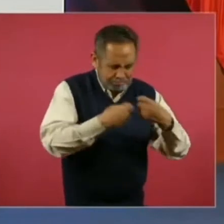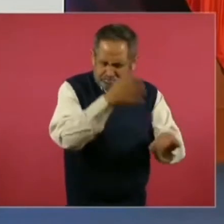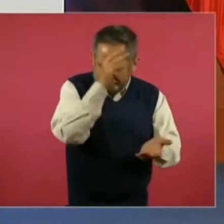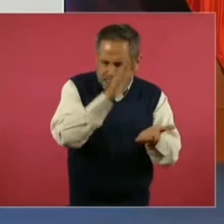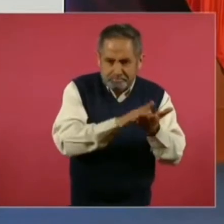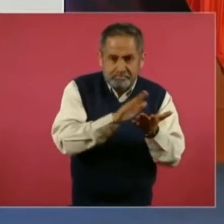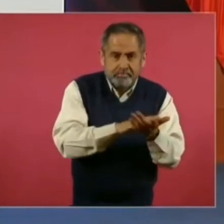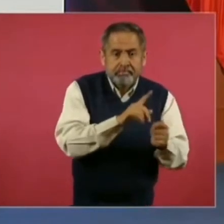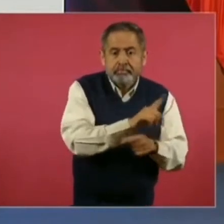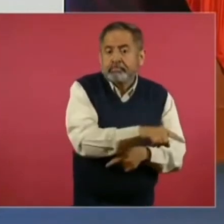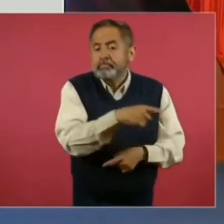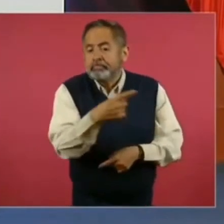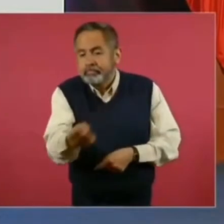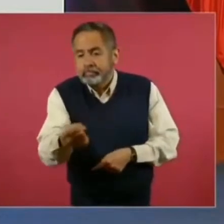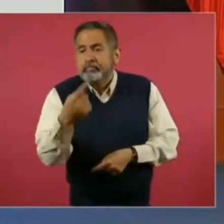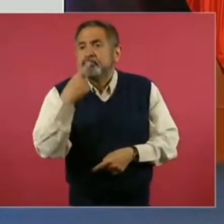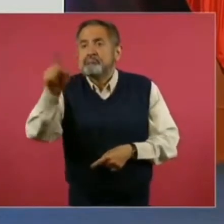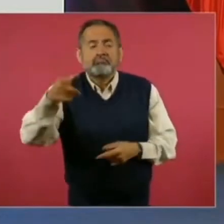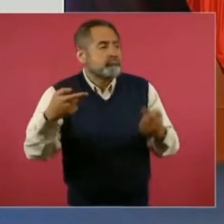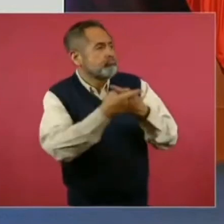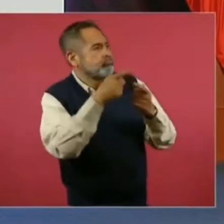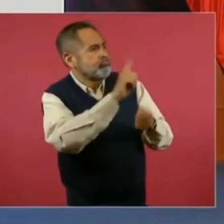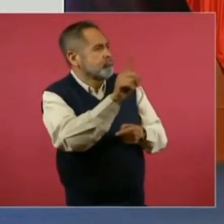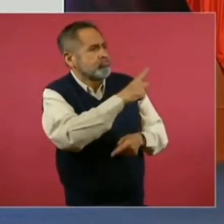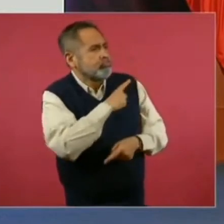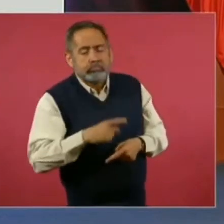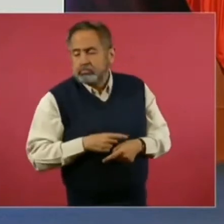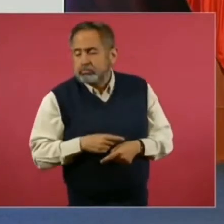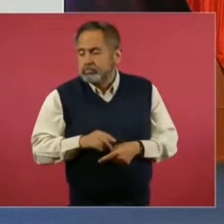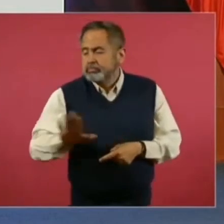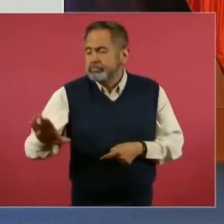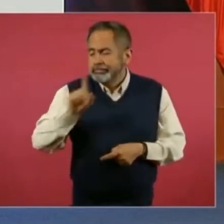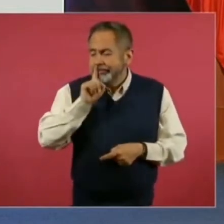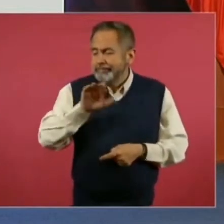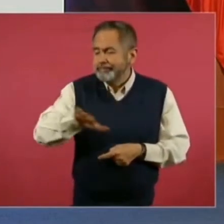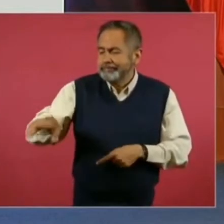y rechazó una controversia constitucional